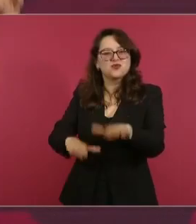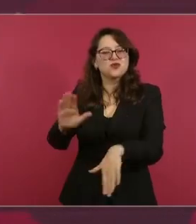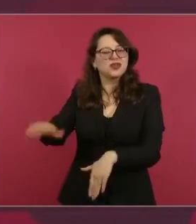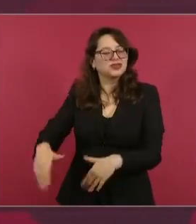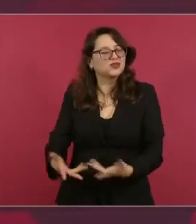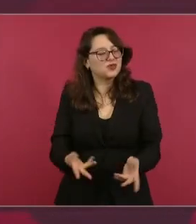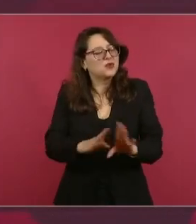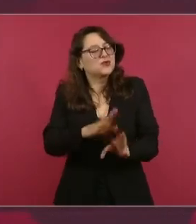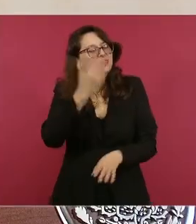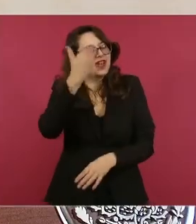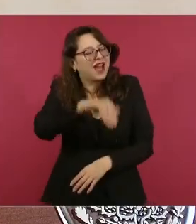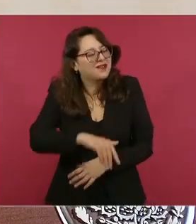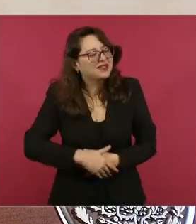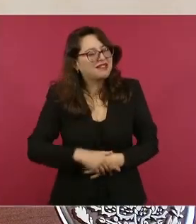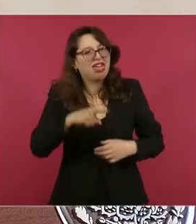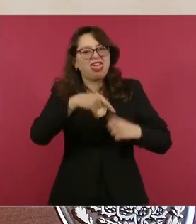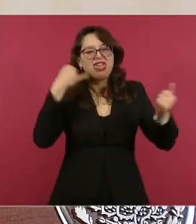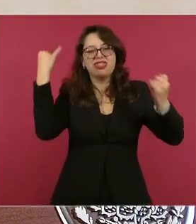adelantarse a eso.